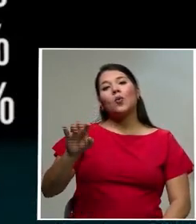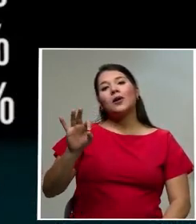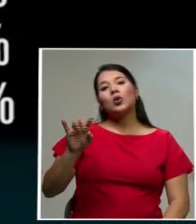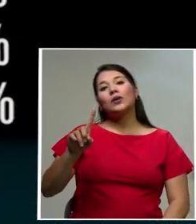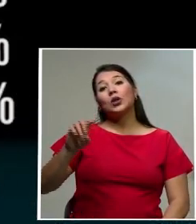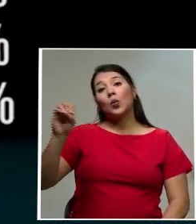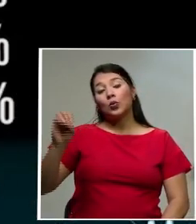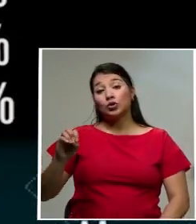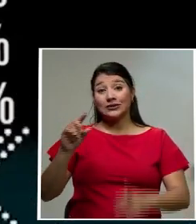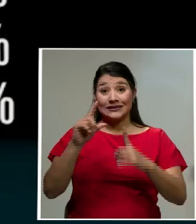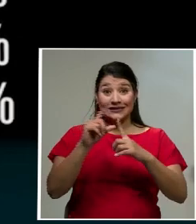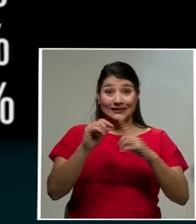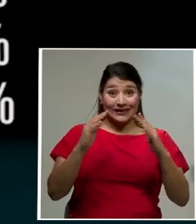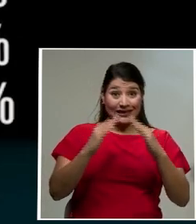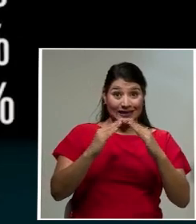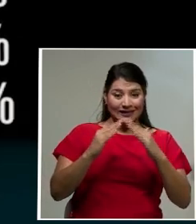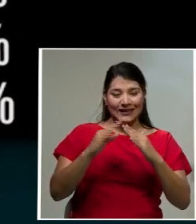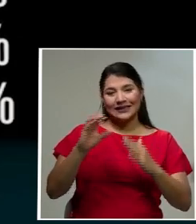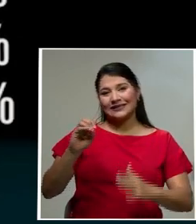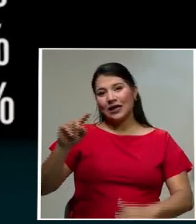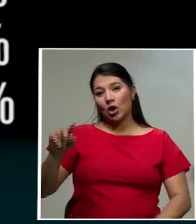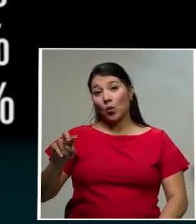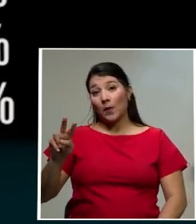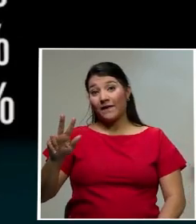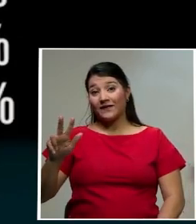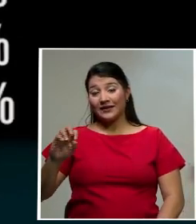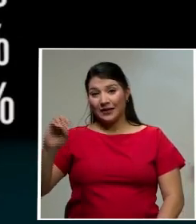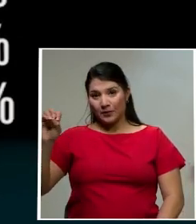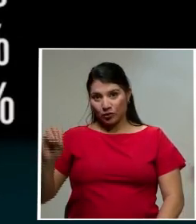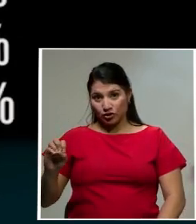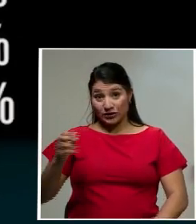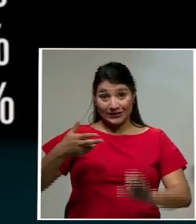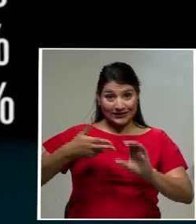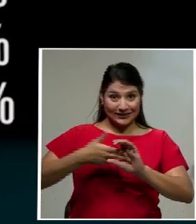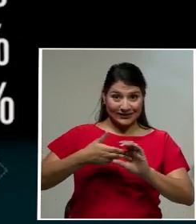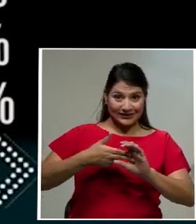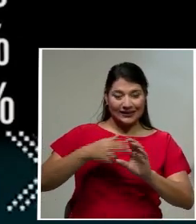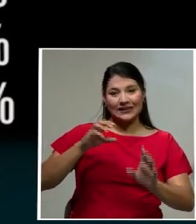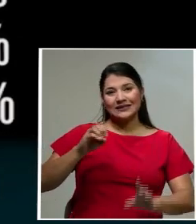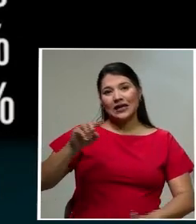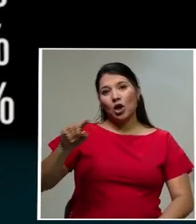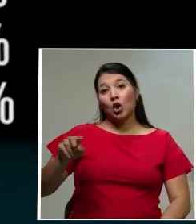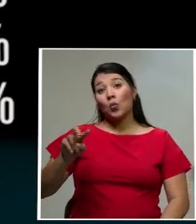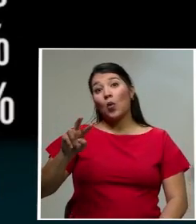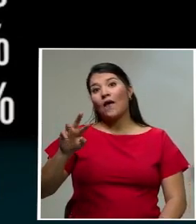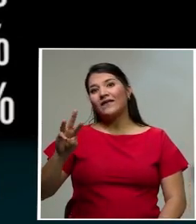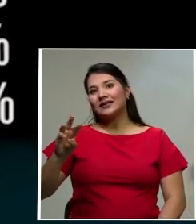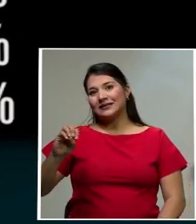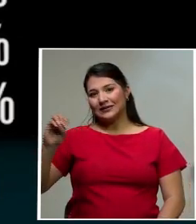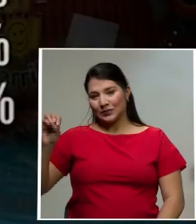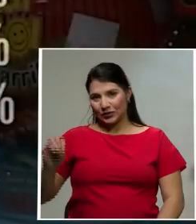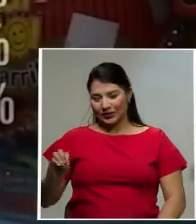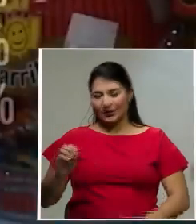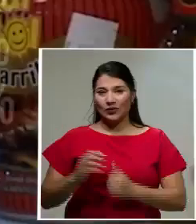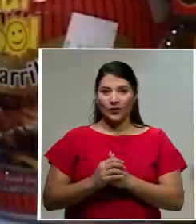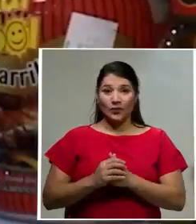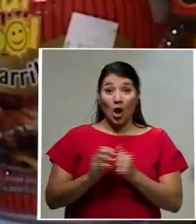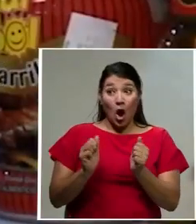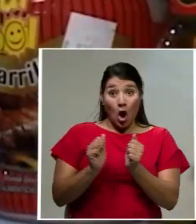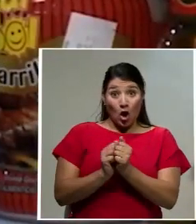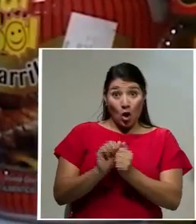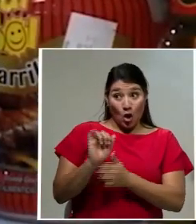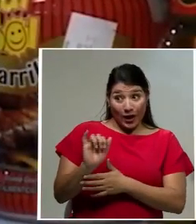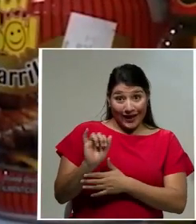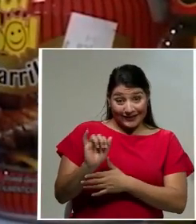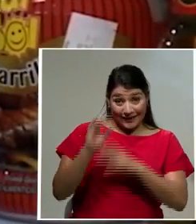0,91%, alquiler de vivienda 0,23% y la gasolina 0,26%. Con estas cifras del